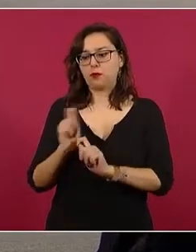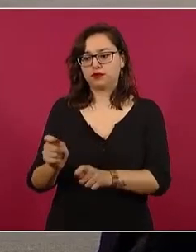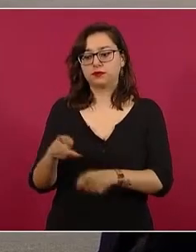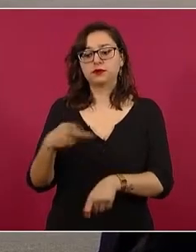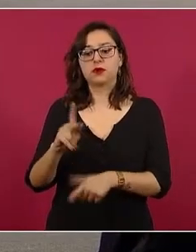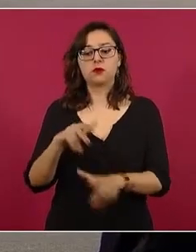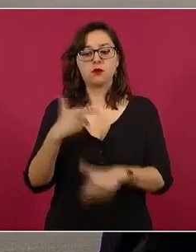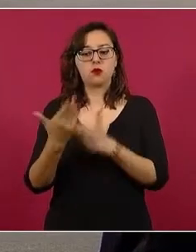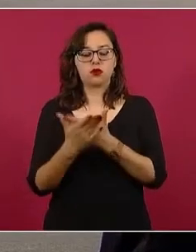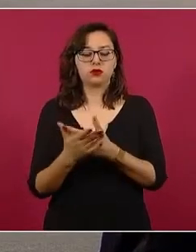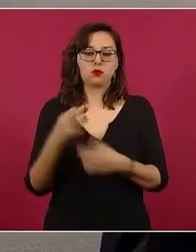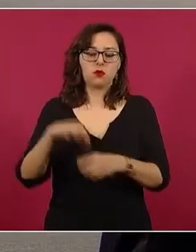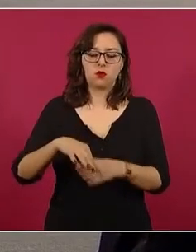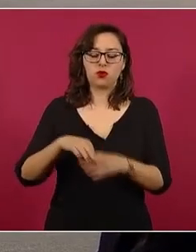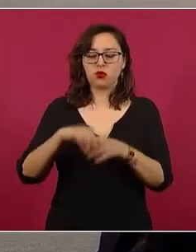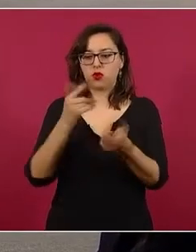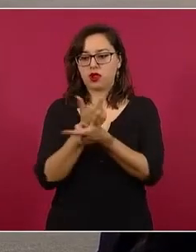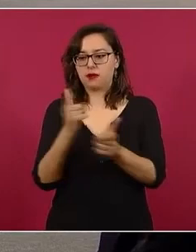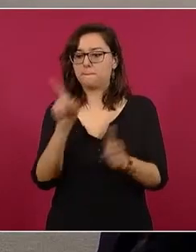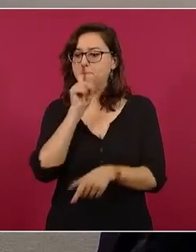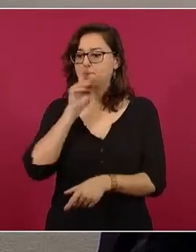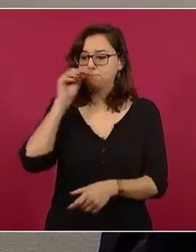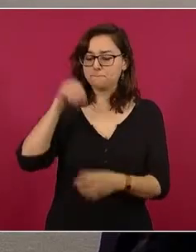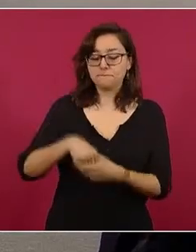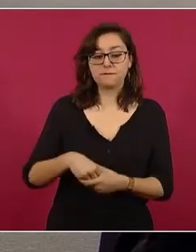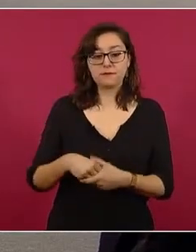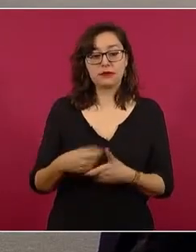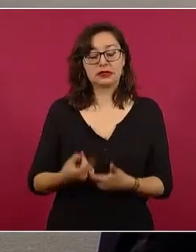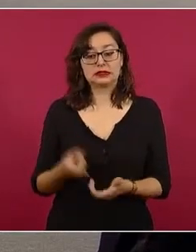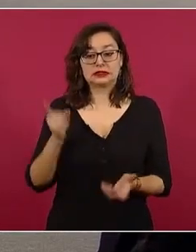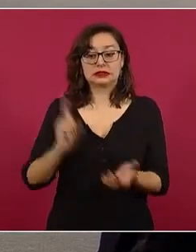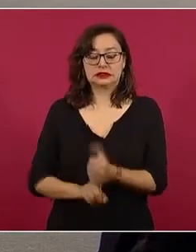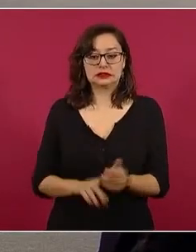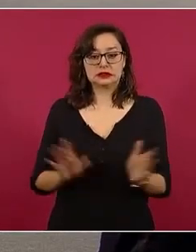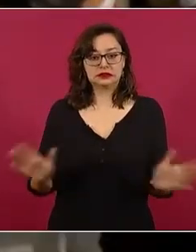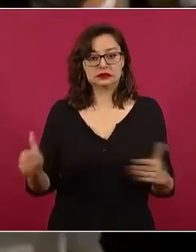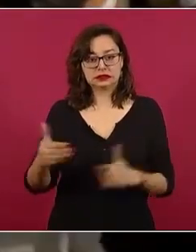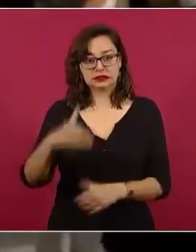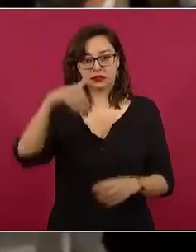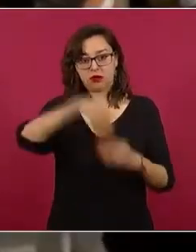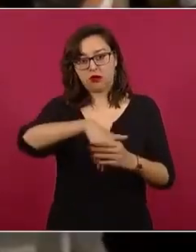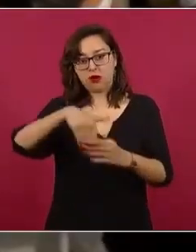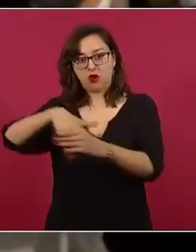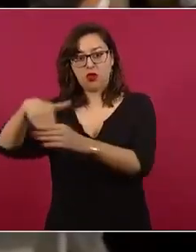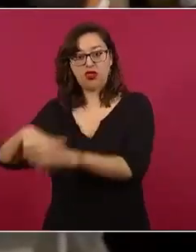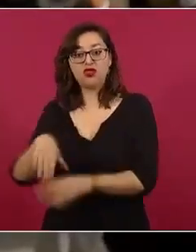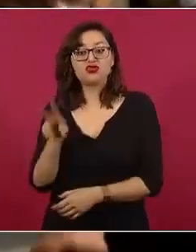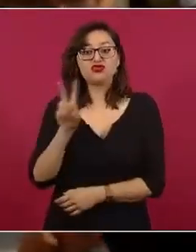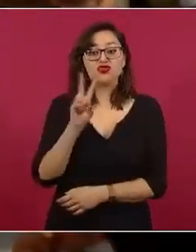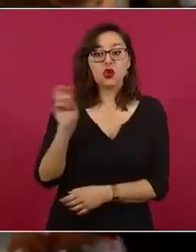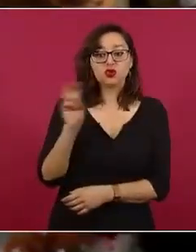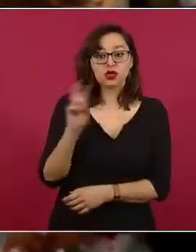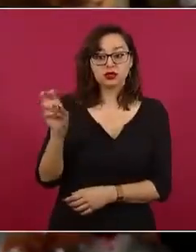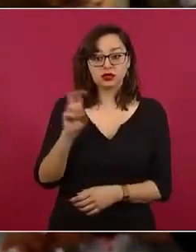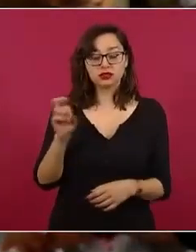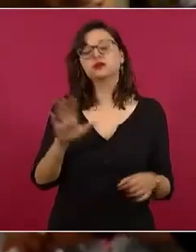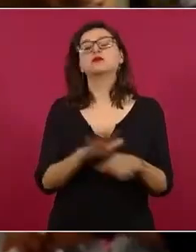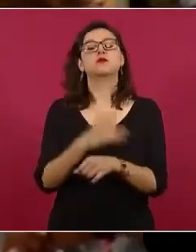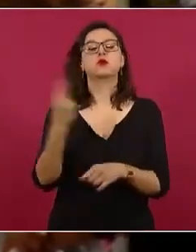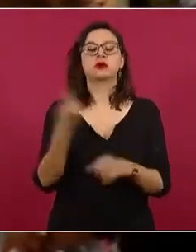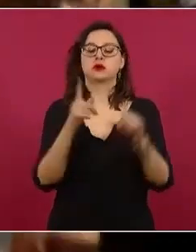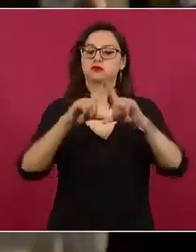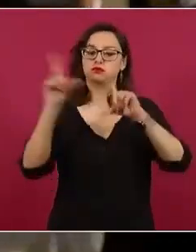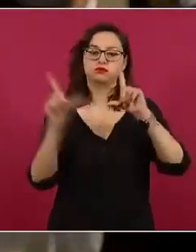haya voto libre y secreto, entendiendo que además son más de 200 urnas las que se tendrán que colocar en todo el país, porque como sabemos la universidad